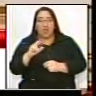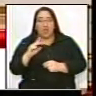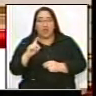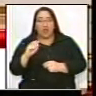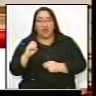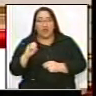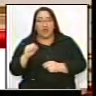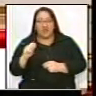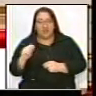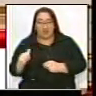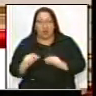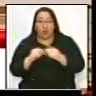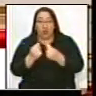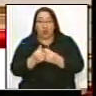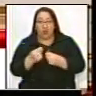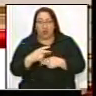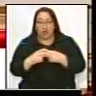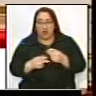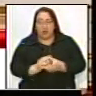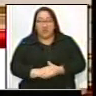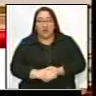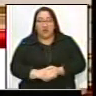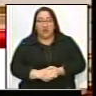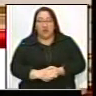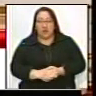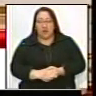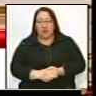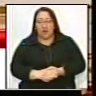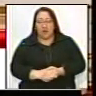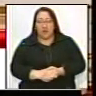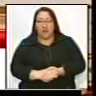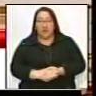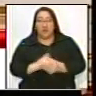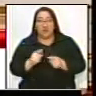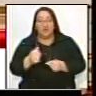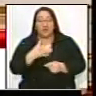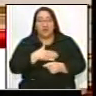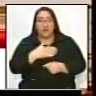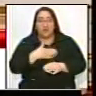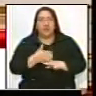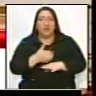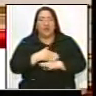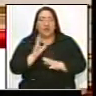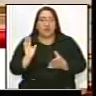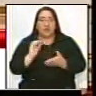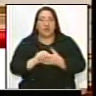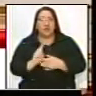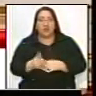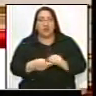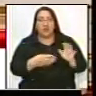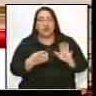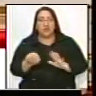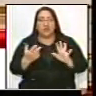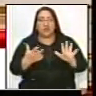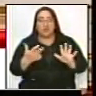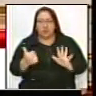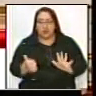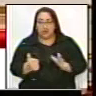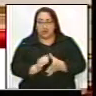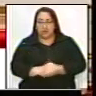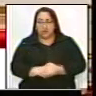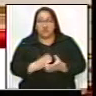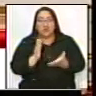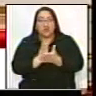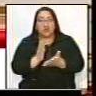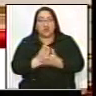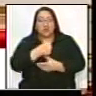vecinal Vía del Periodista, que lleva el mismo nombre. Esta propiedad fue adjudicada en el año 1986 al Colegio